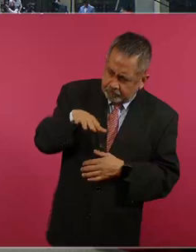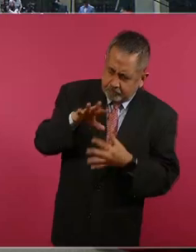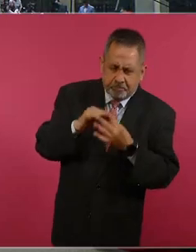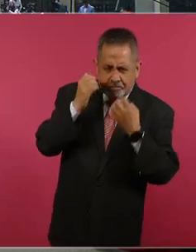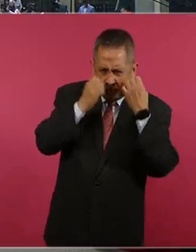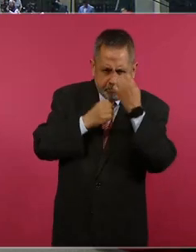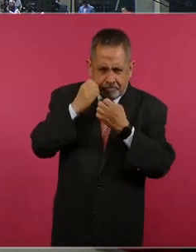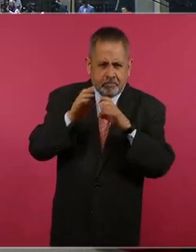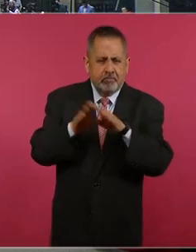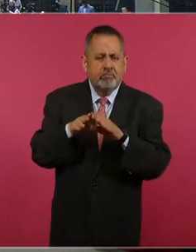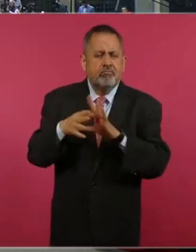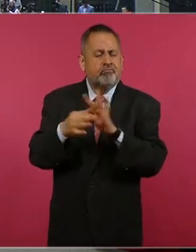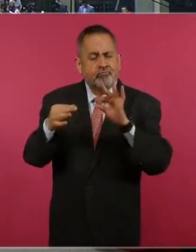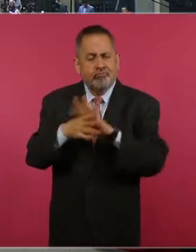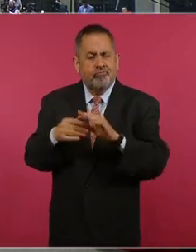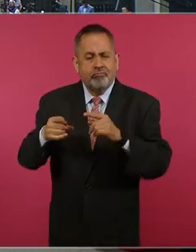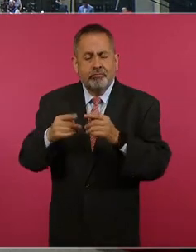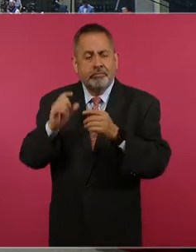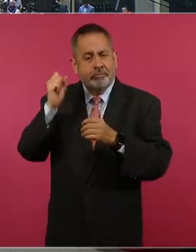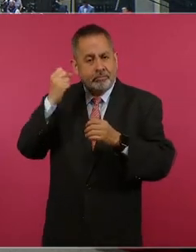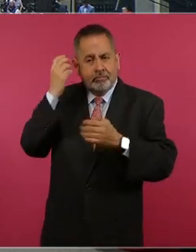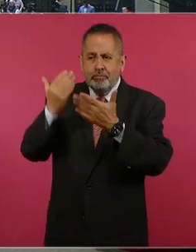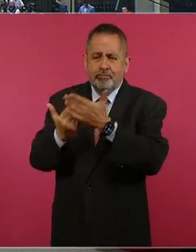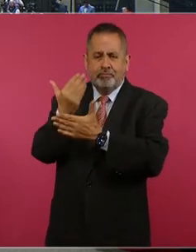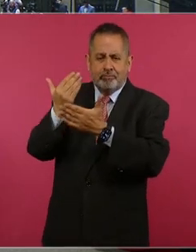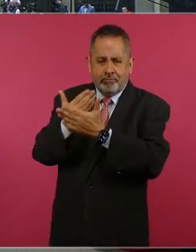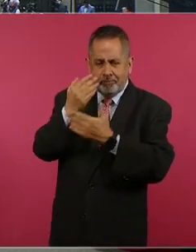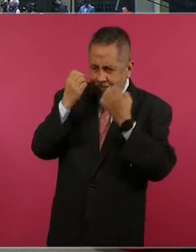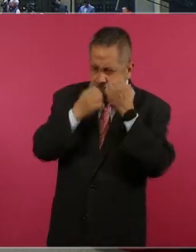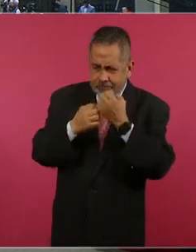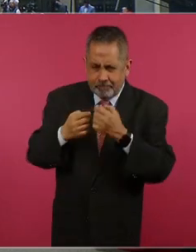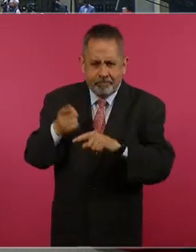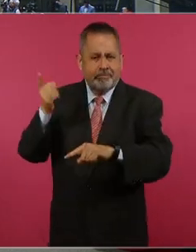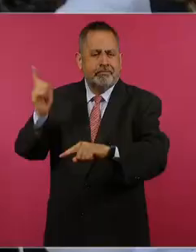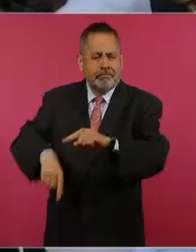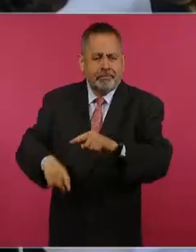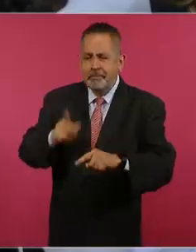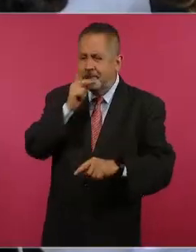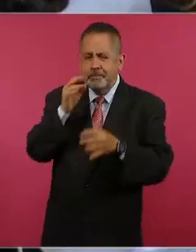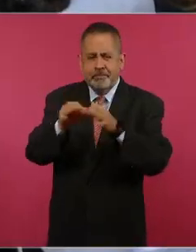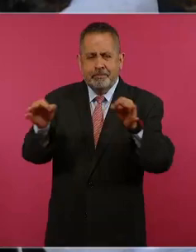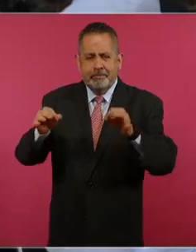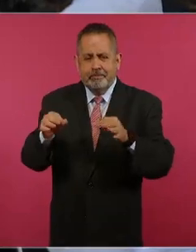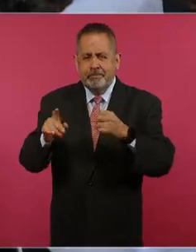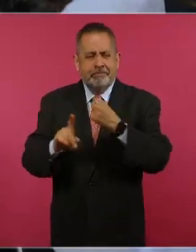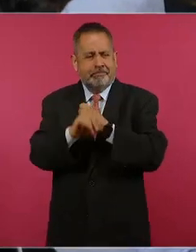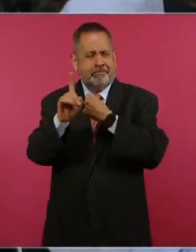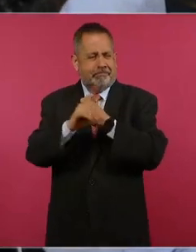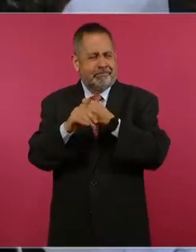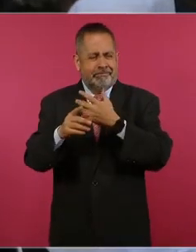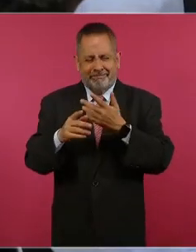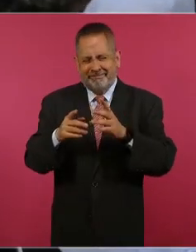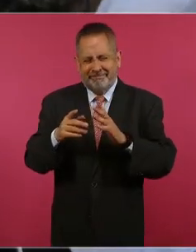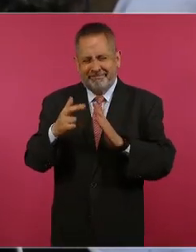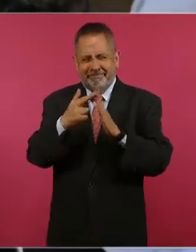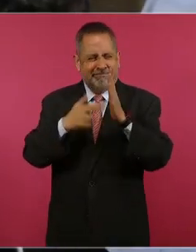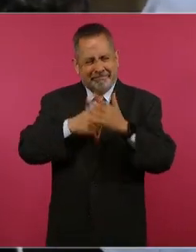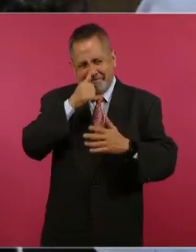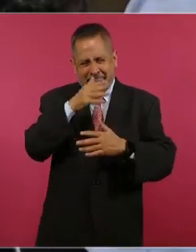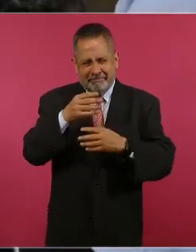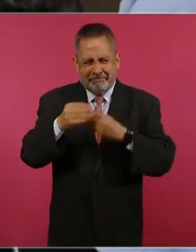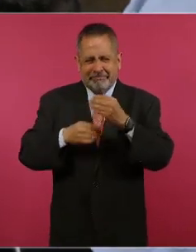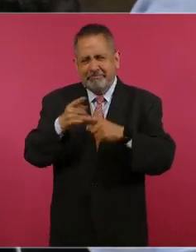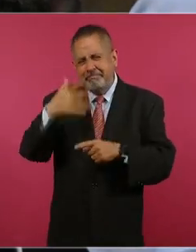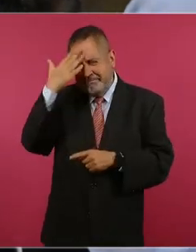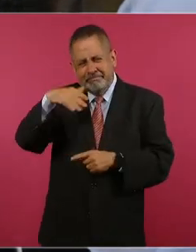el contenido de las referencias matutinas a fin de eliminar las expresiones que violente la normatividad electoral.